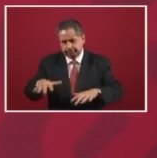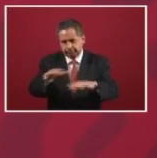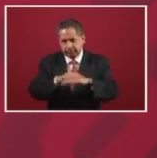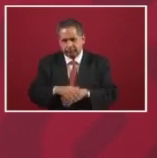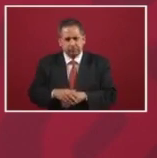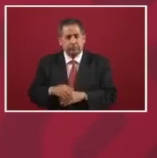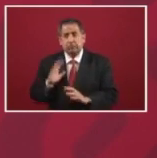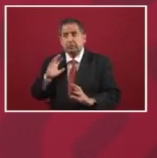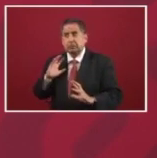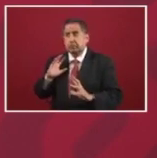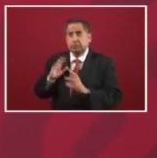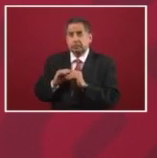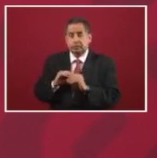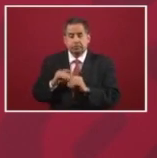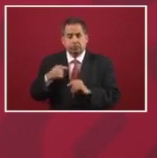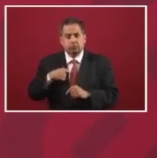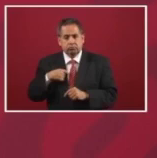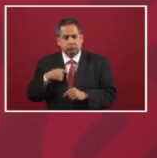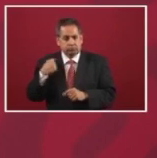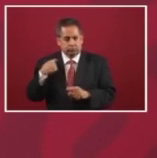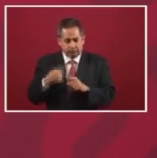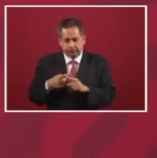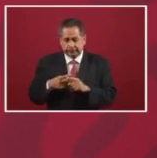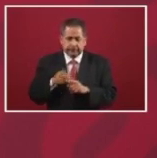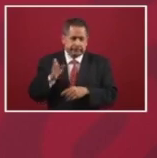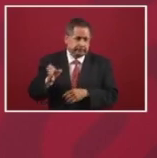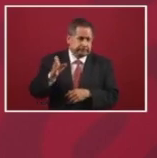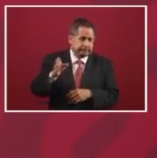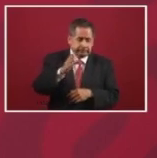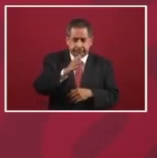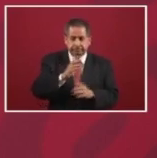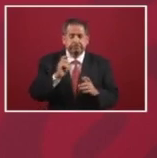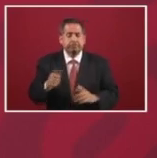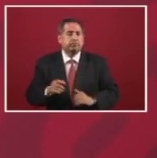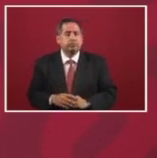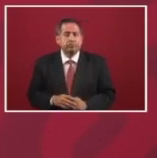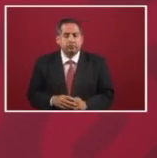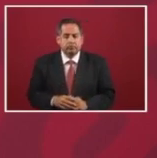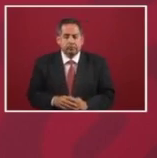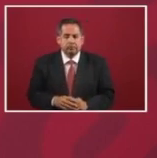tiempo que llevo en esta lucha,